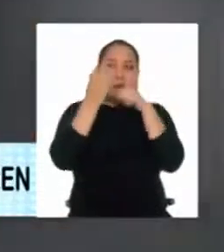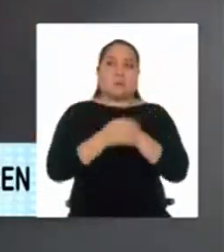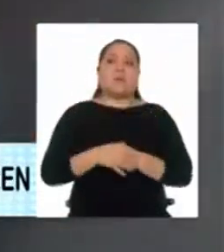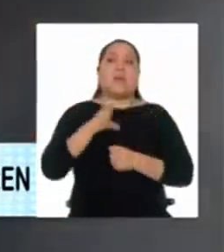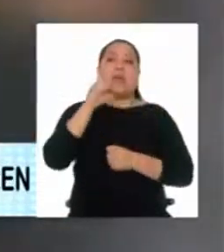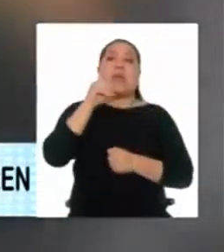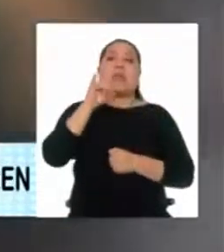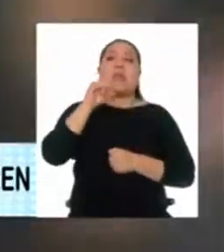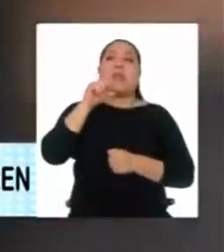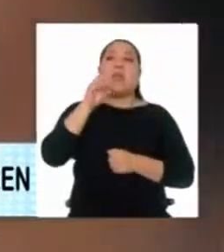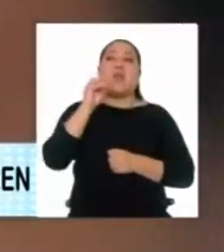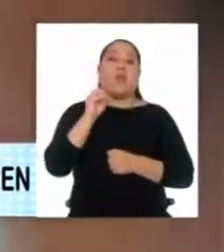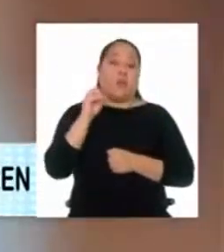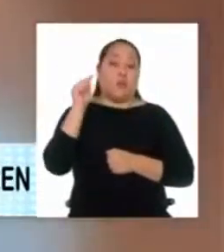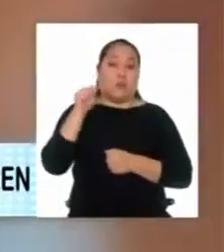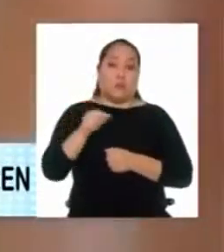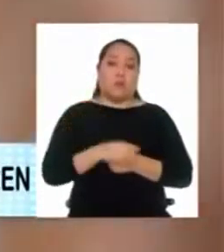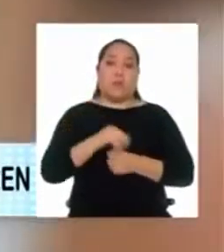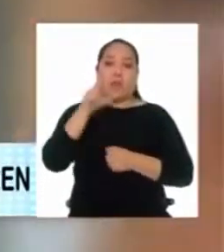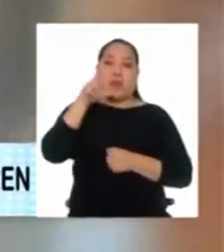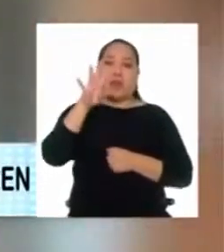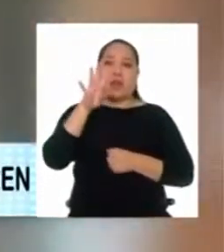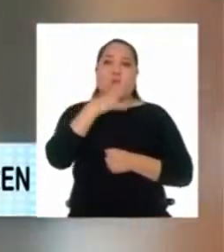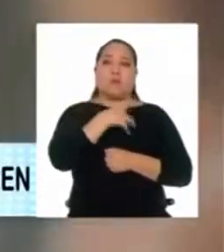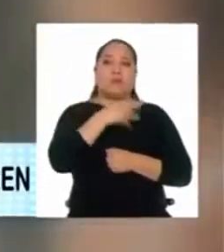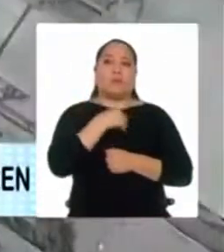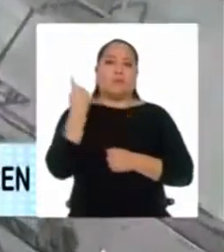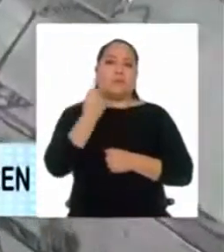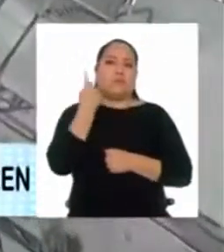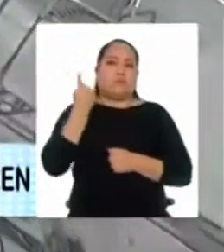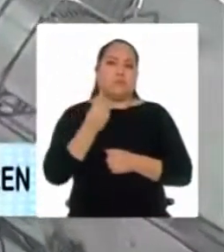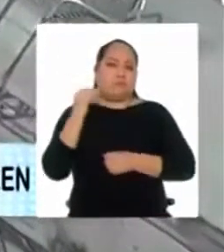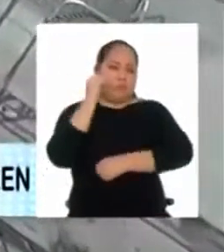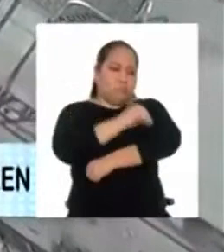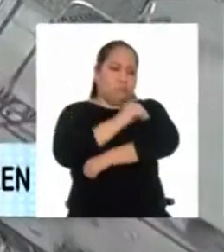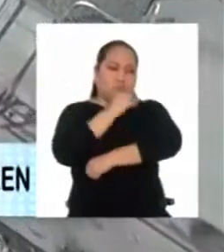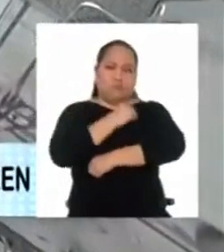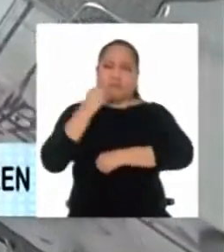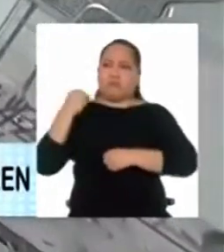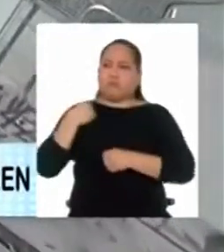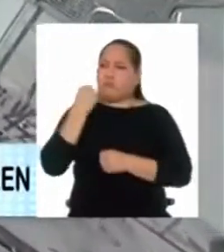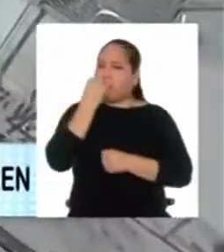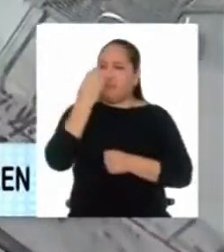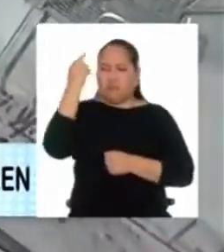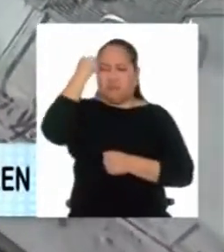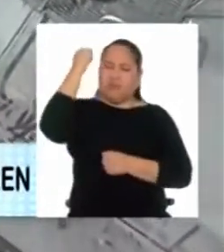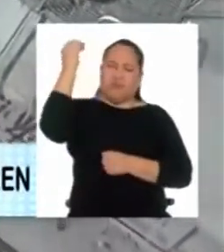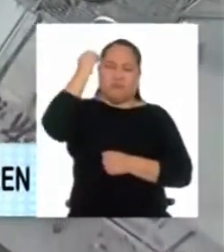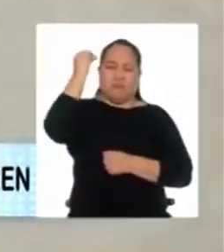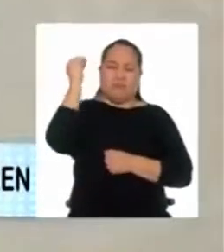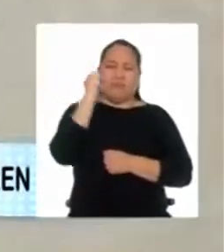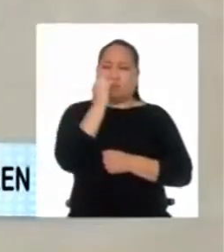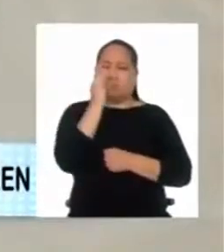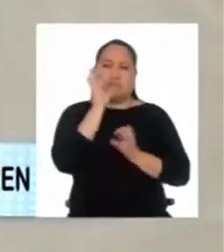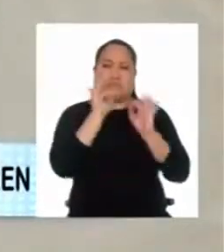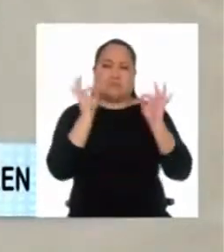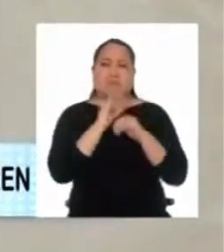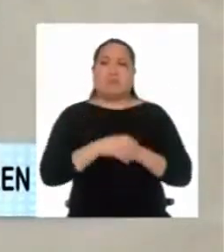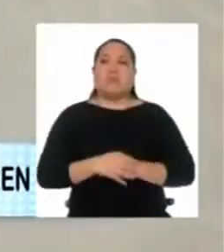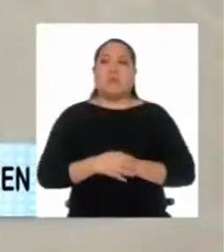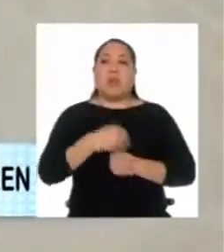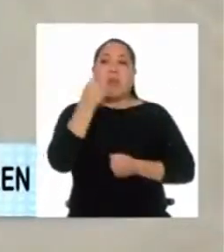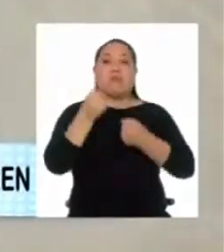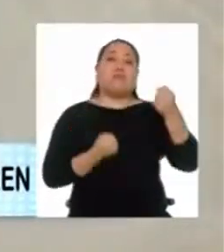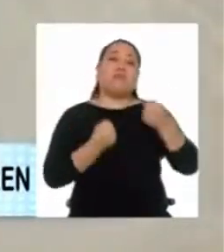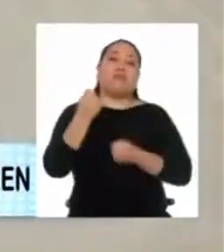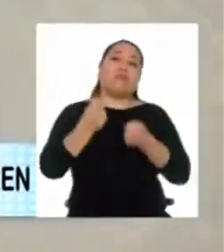Sorprendentemente, Diego Rivas Plata Hidalgo, de 34 años, solo resultó con algunas lesiones menores en la cabeza. Se desplazaba a